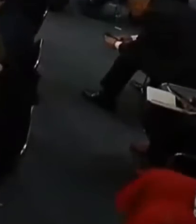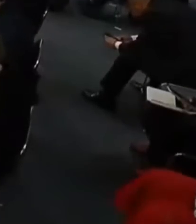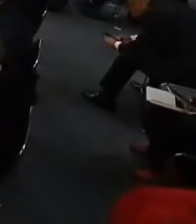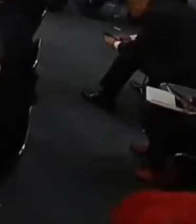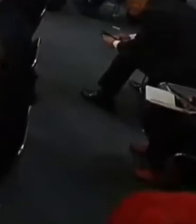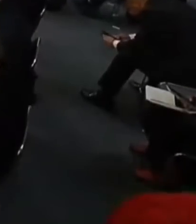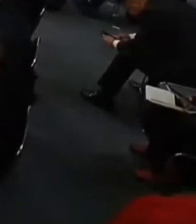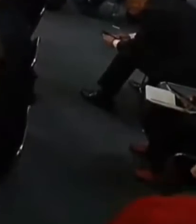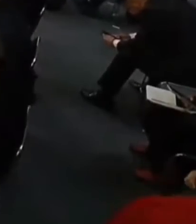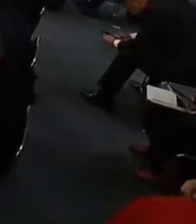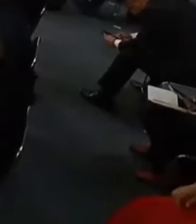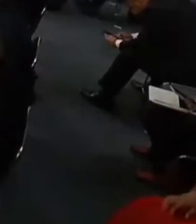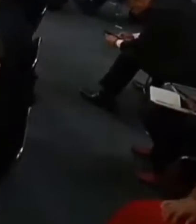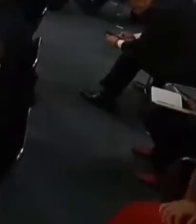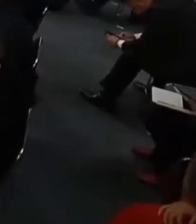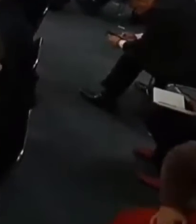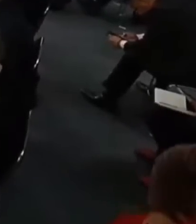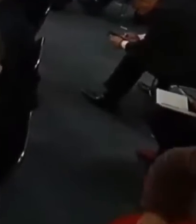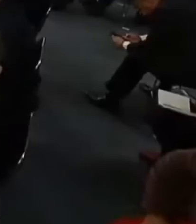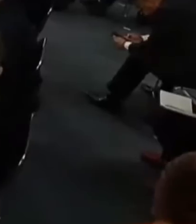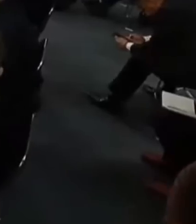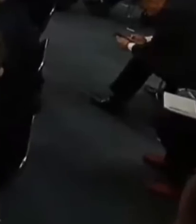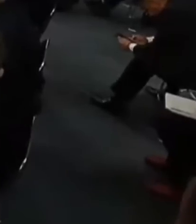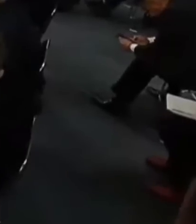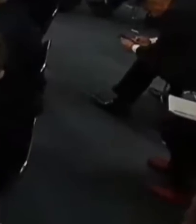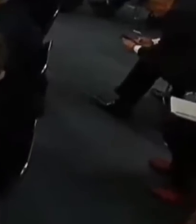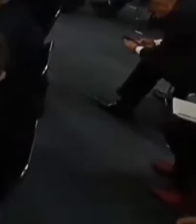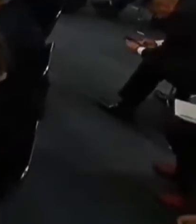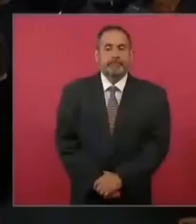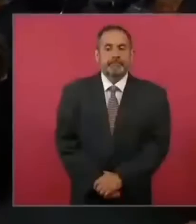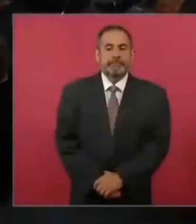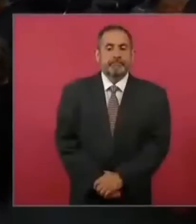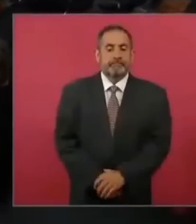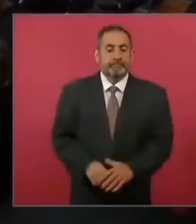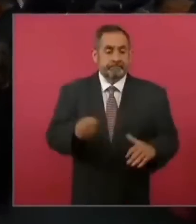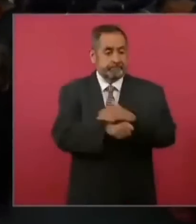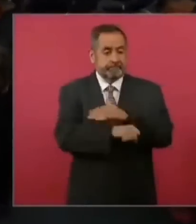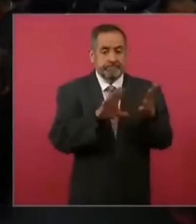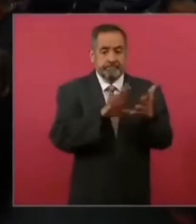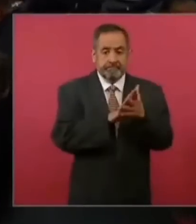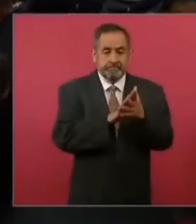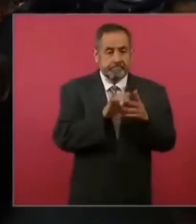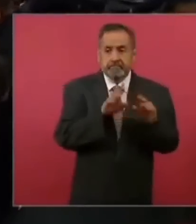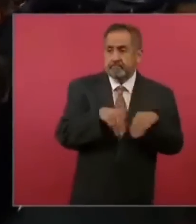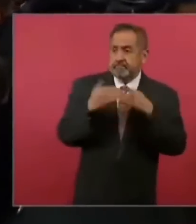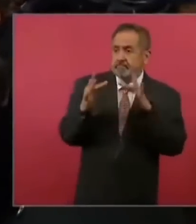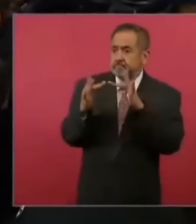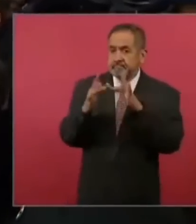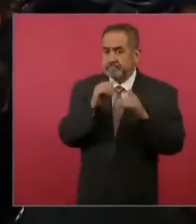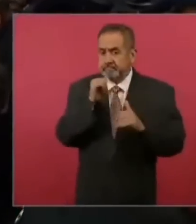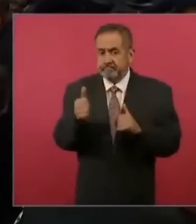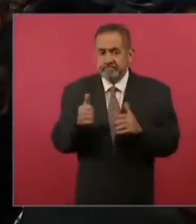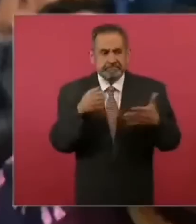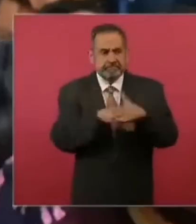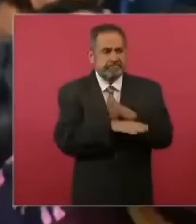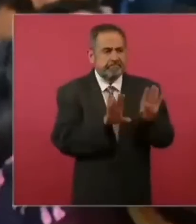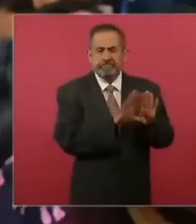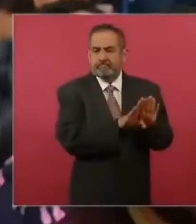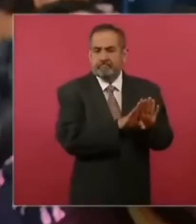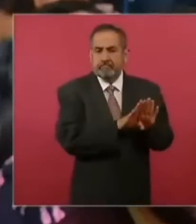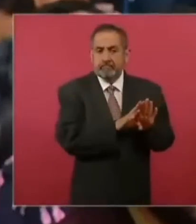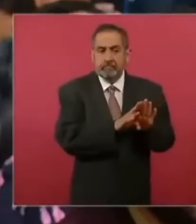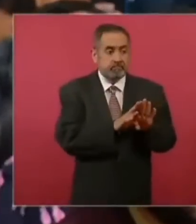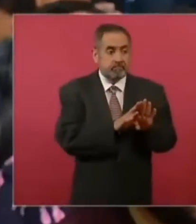libertad y los mantuvieron incomunicados. Posteriormente resulta que los vuelven a reaprender sin